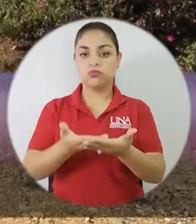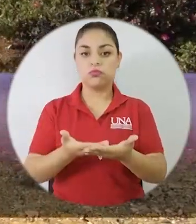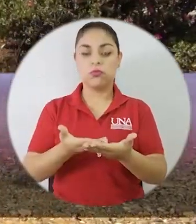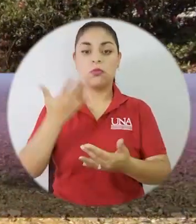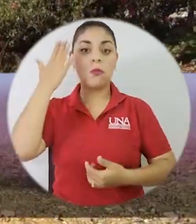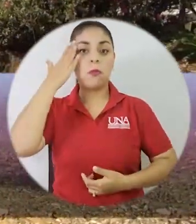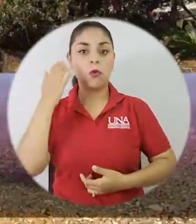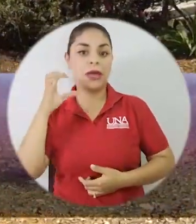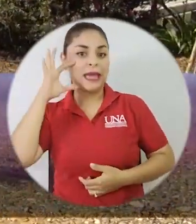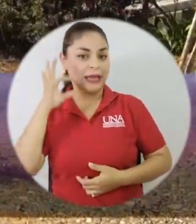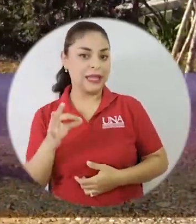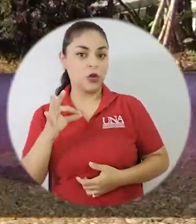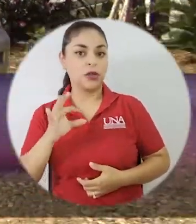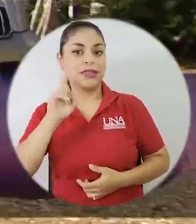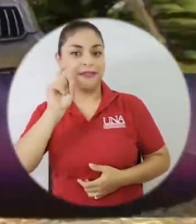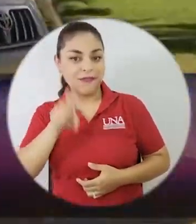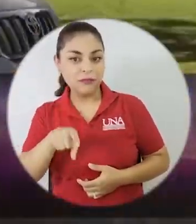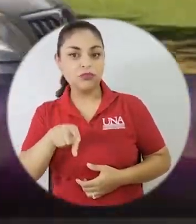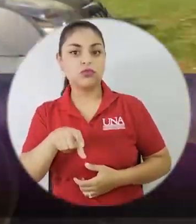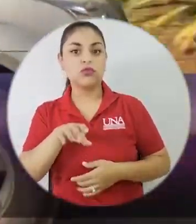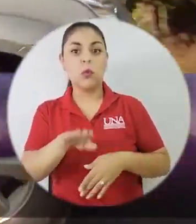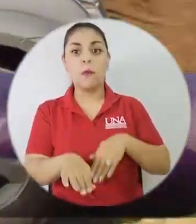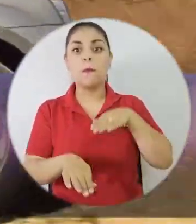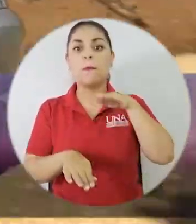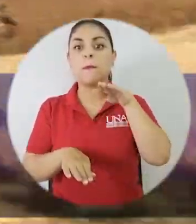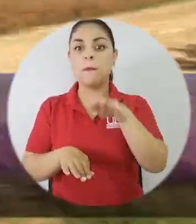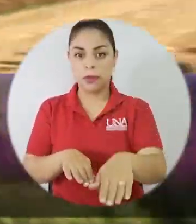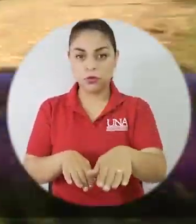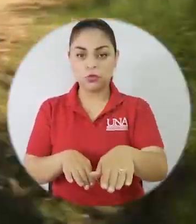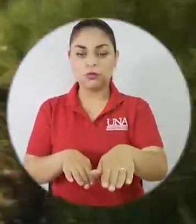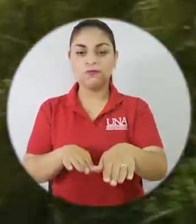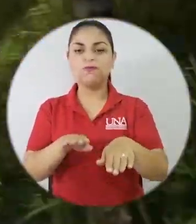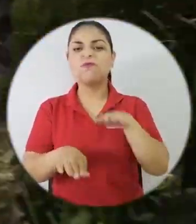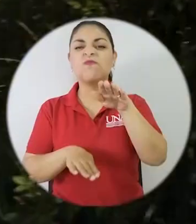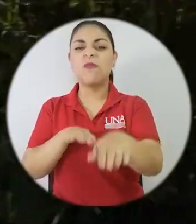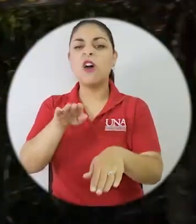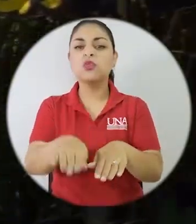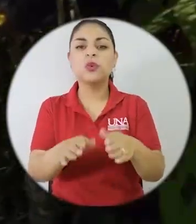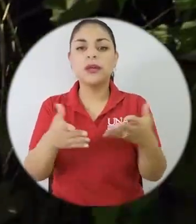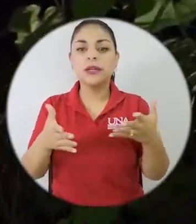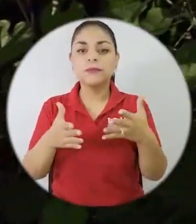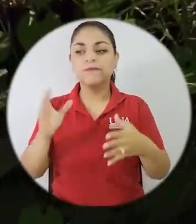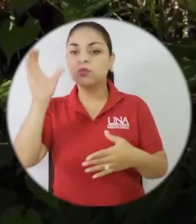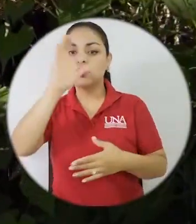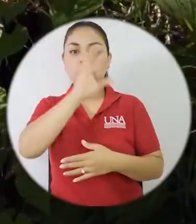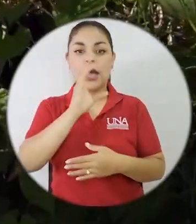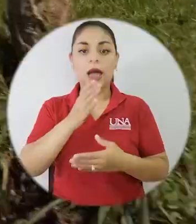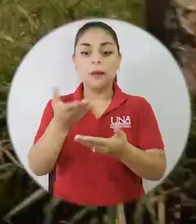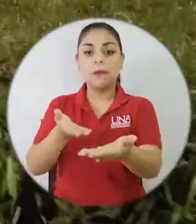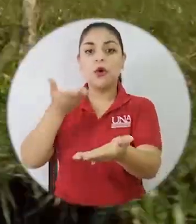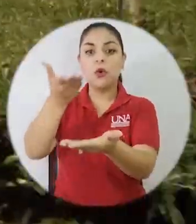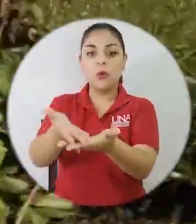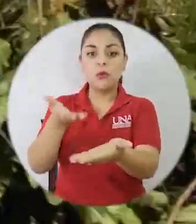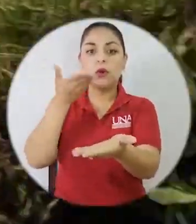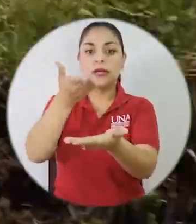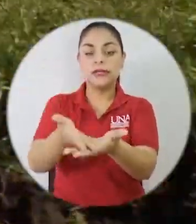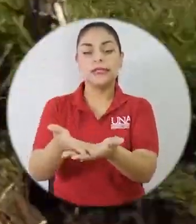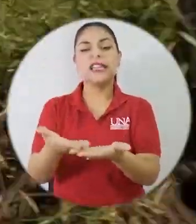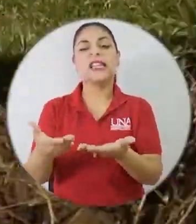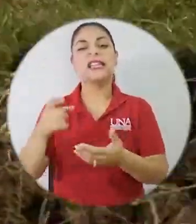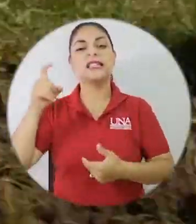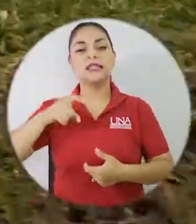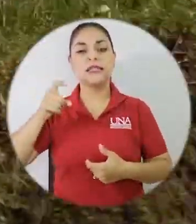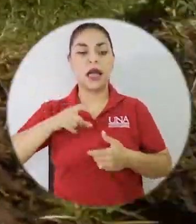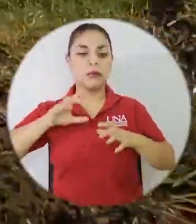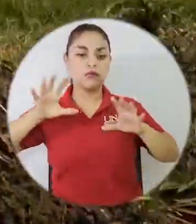que tenemos que dar ese paso también, el paso hacia las propuestas, y eso va a requerir de un proceso de concertación de